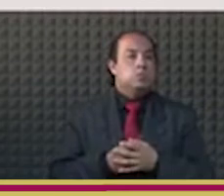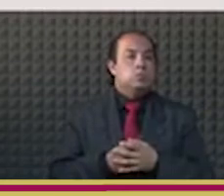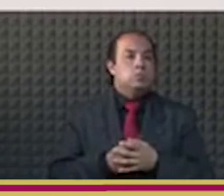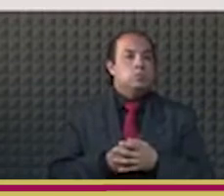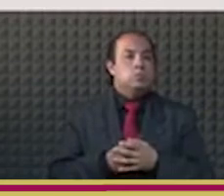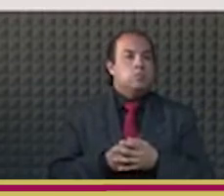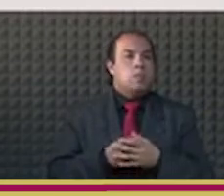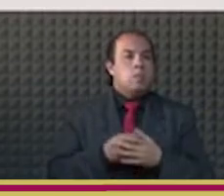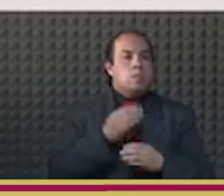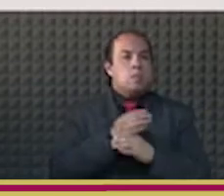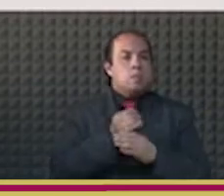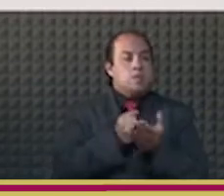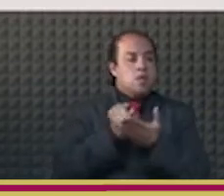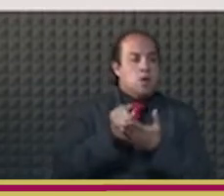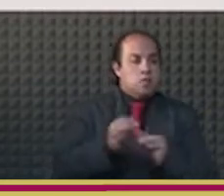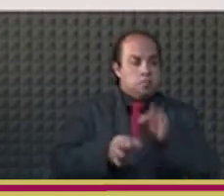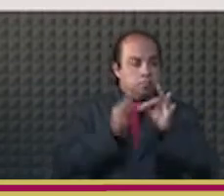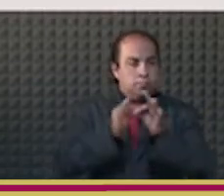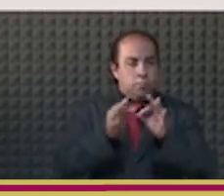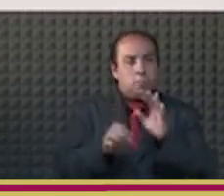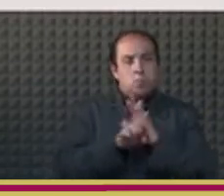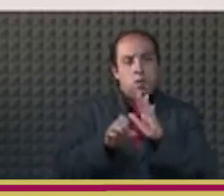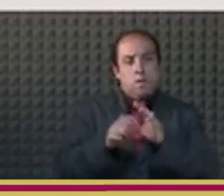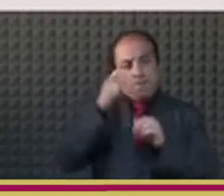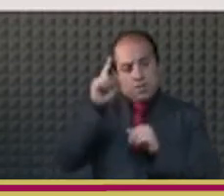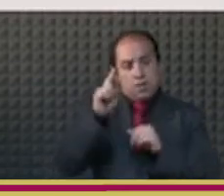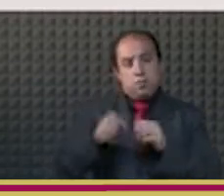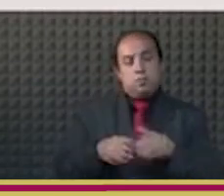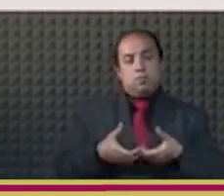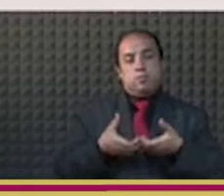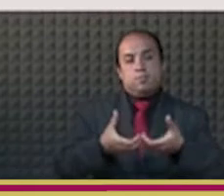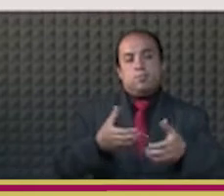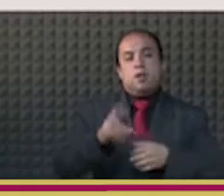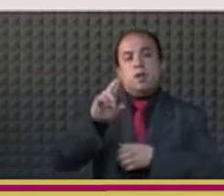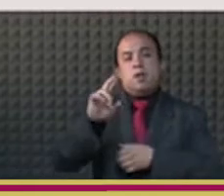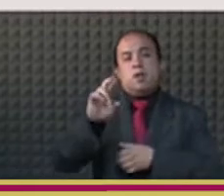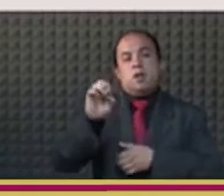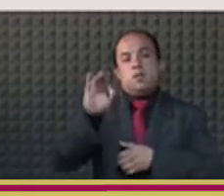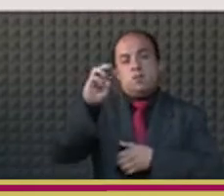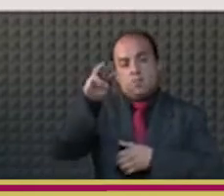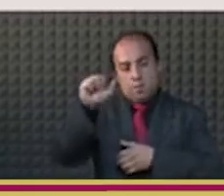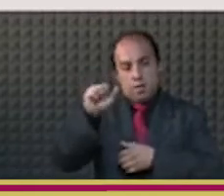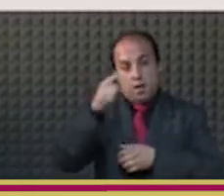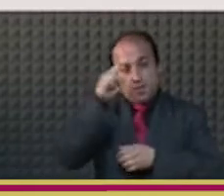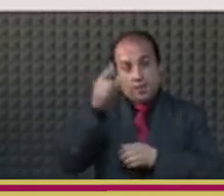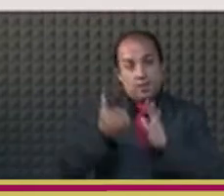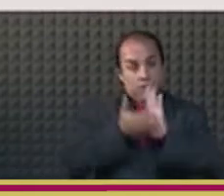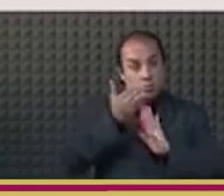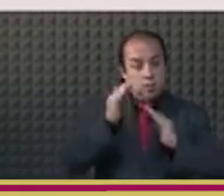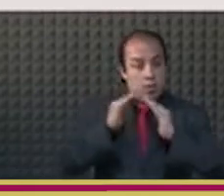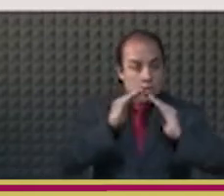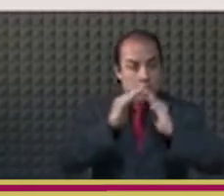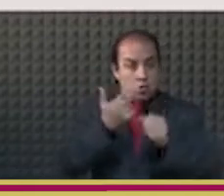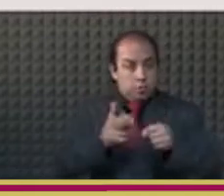concretas, como las facilidades en ciertos corredores como Reforma, las facilidades para construir